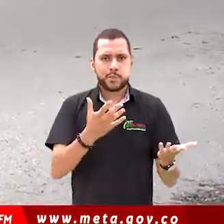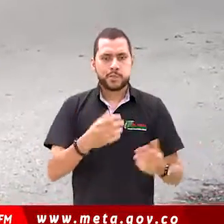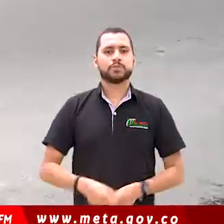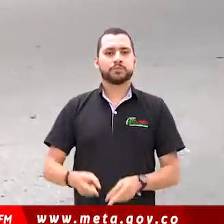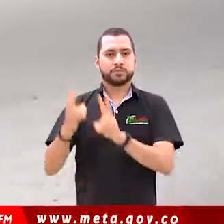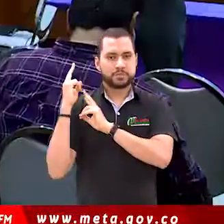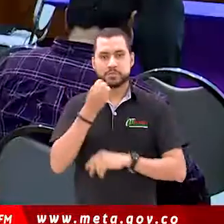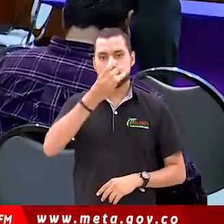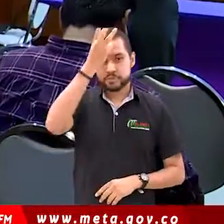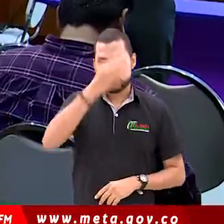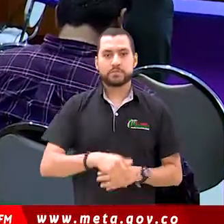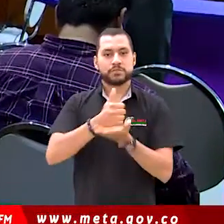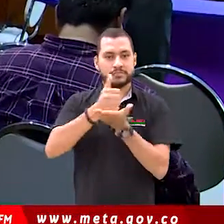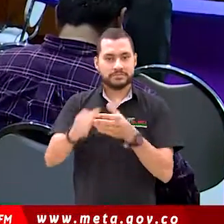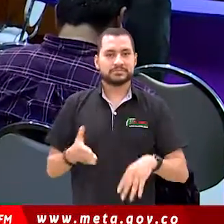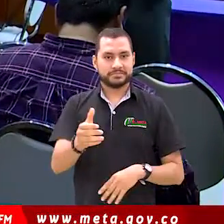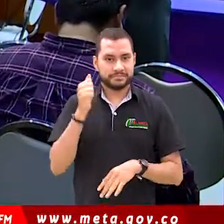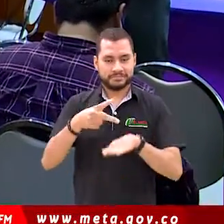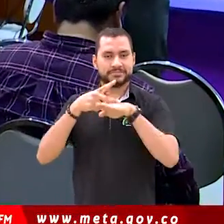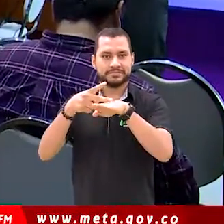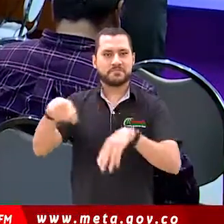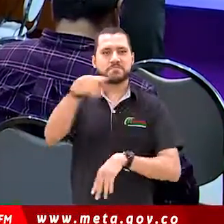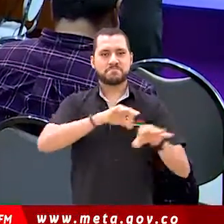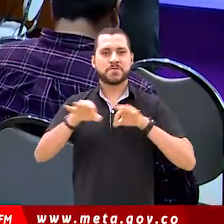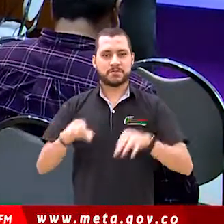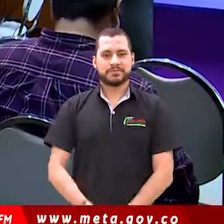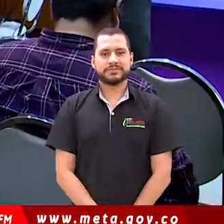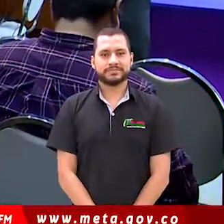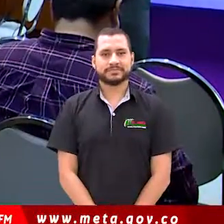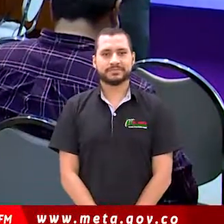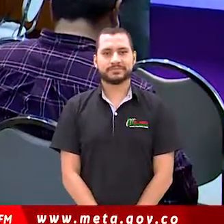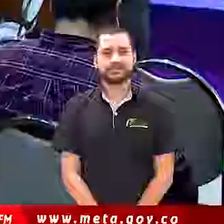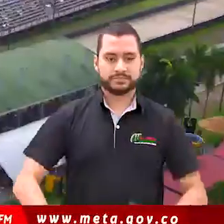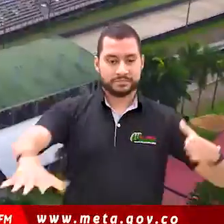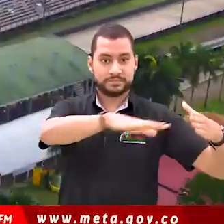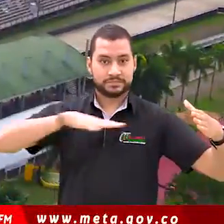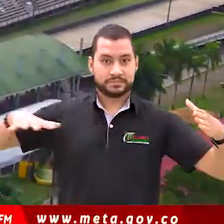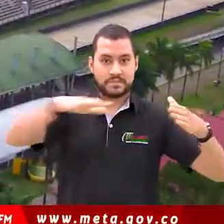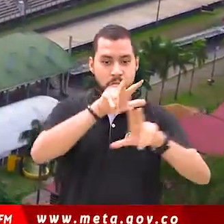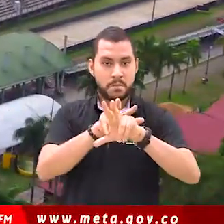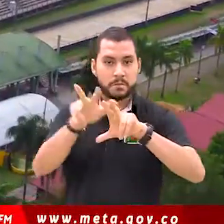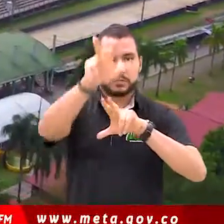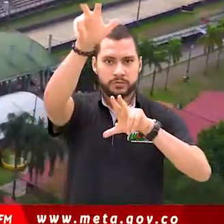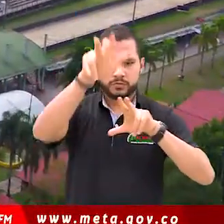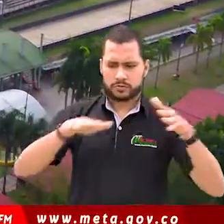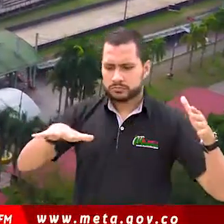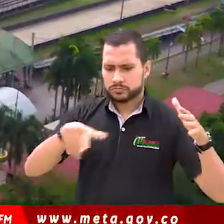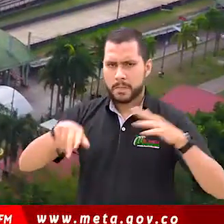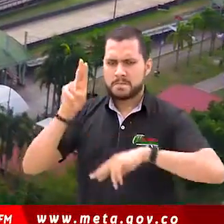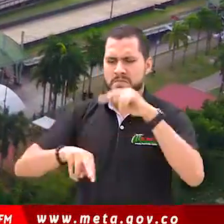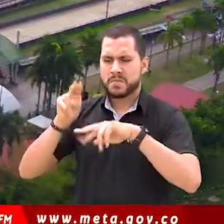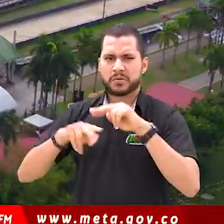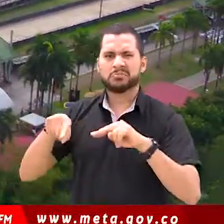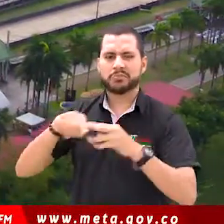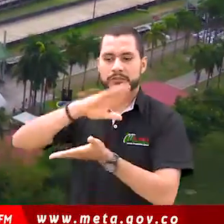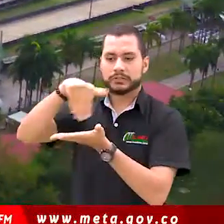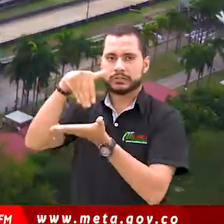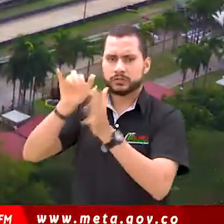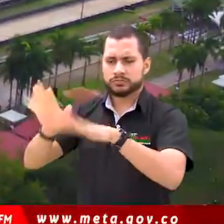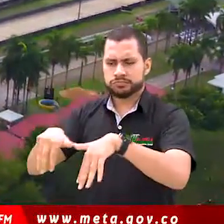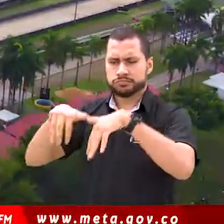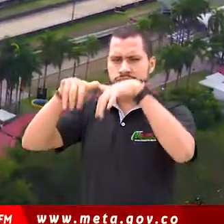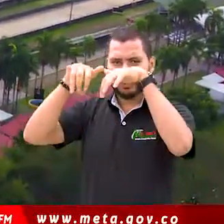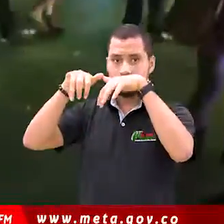de enero al 3 de febrero, cuyo lanzamiento oficial será el próximo miércoles en Villavicencio. En un área de 7.550 metros cuadrados,